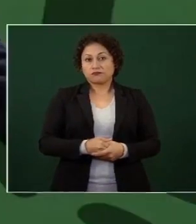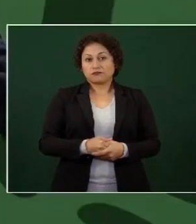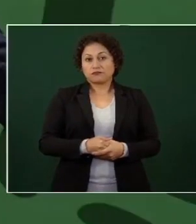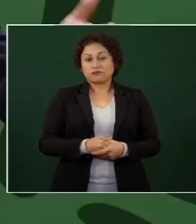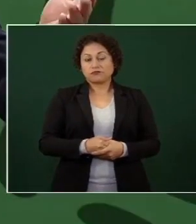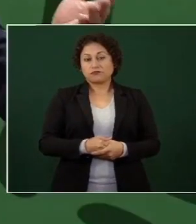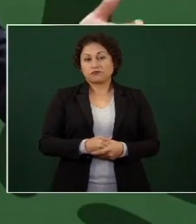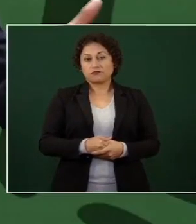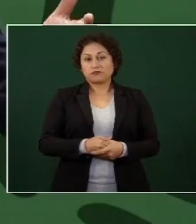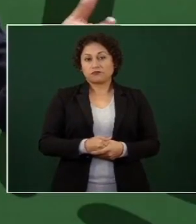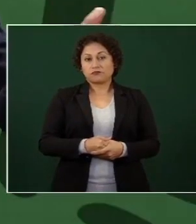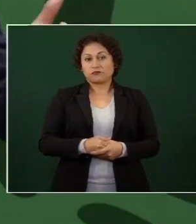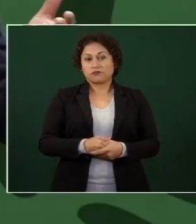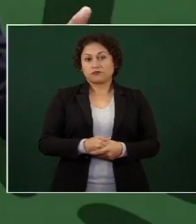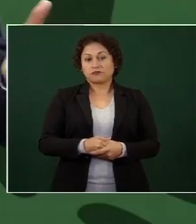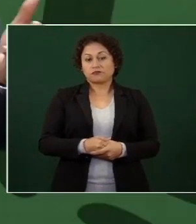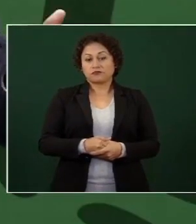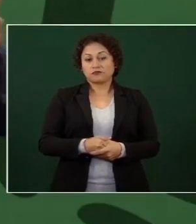el mal